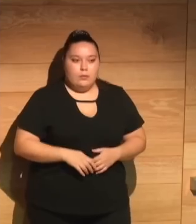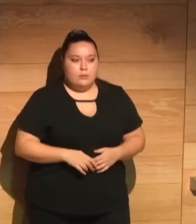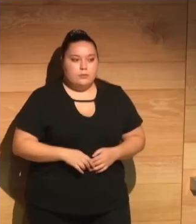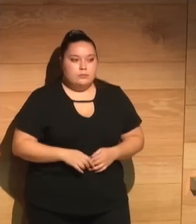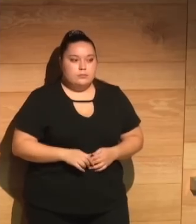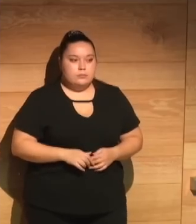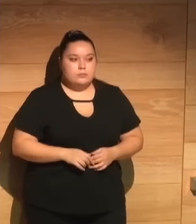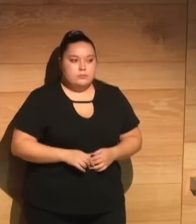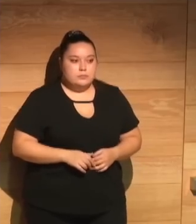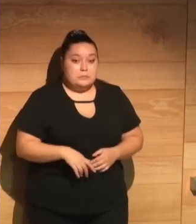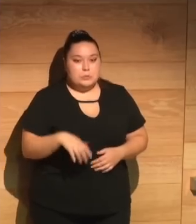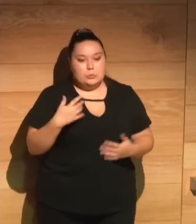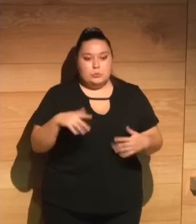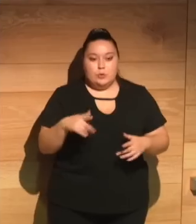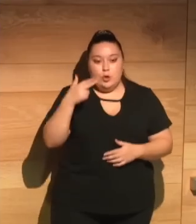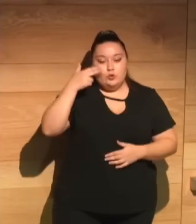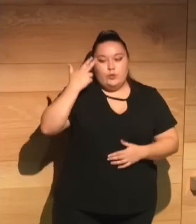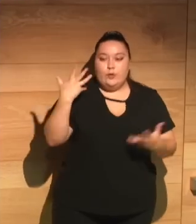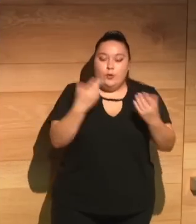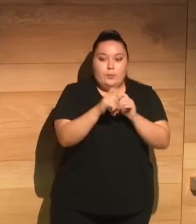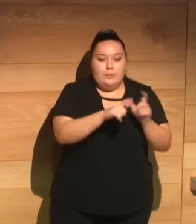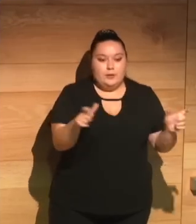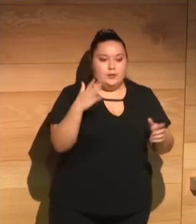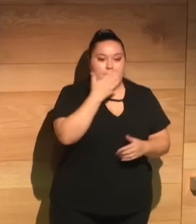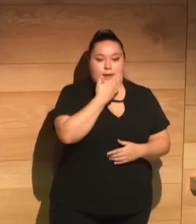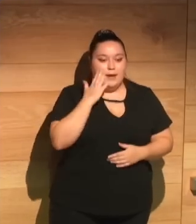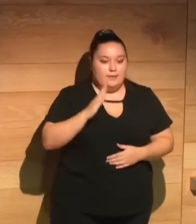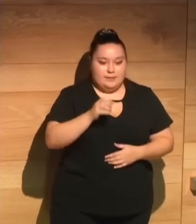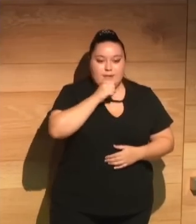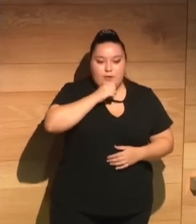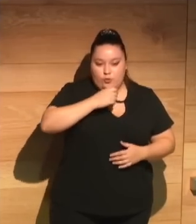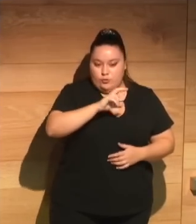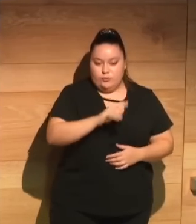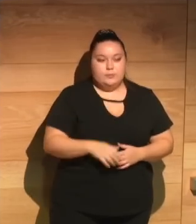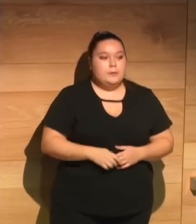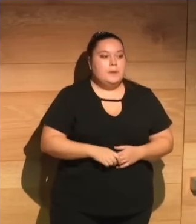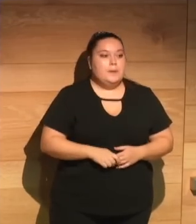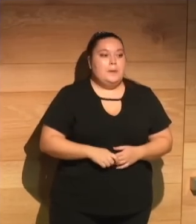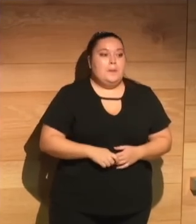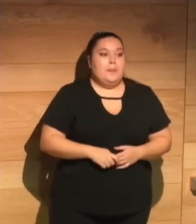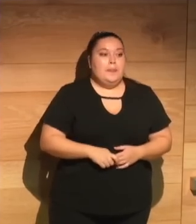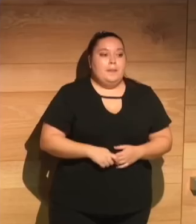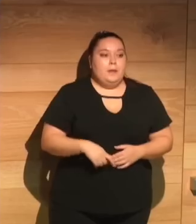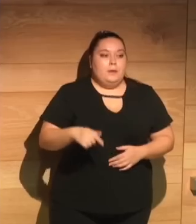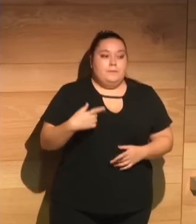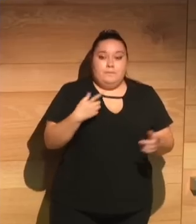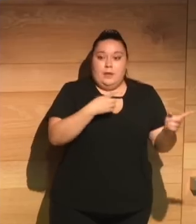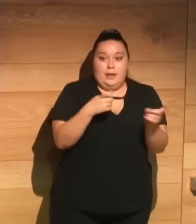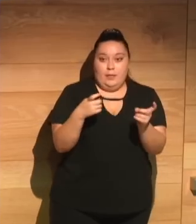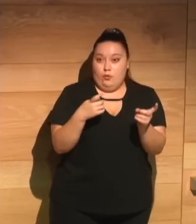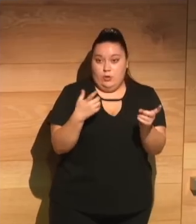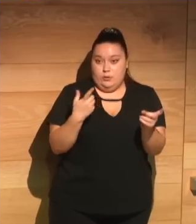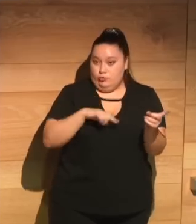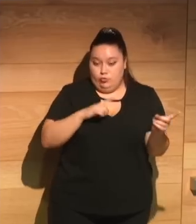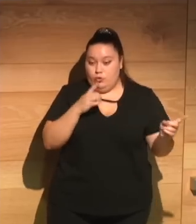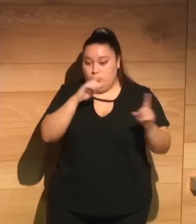entre los viejunos de Carabanchel. Pues es verdad que erais indoctos, sí. Pero es que es que mi barrio era un barrio peculiar, éramos cazadores-recolectores, no conocíamos la rueda.